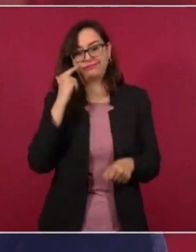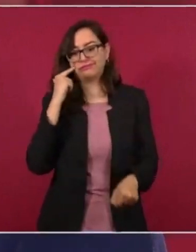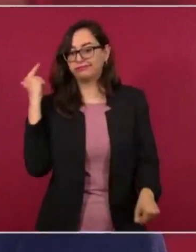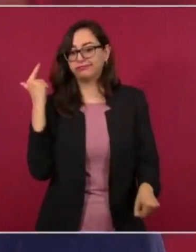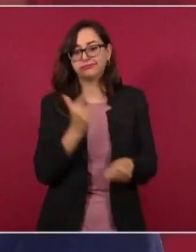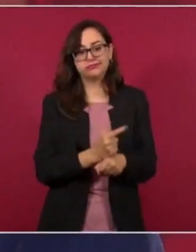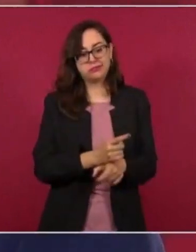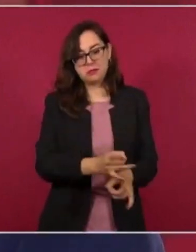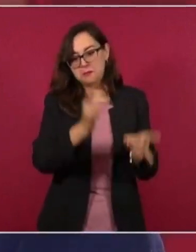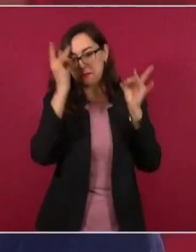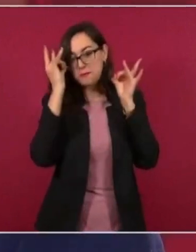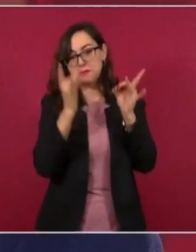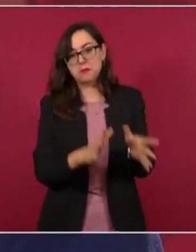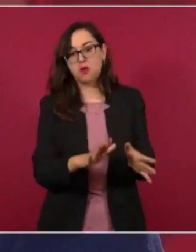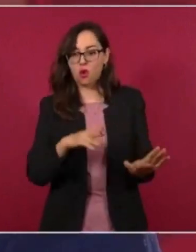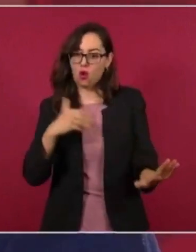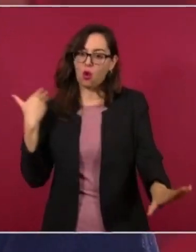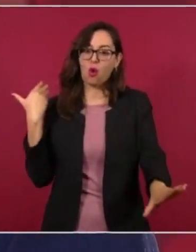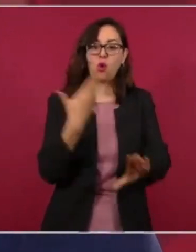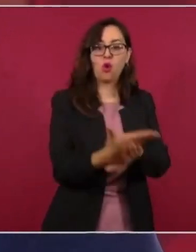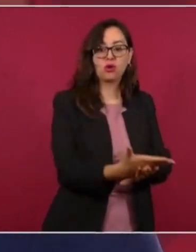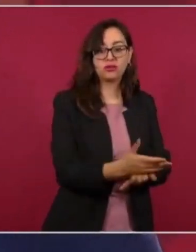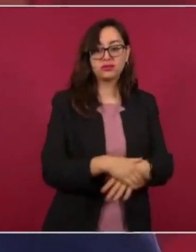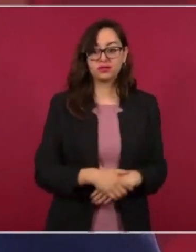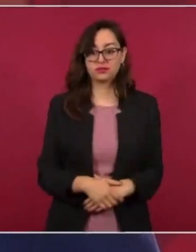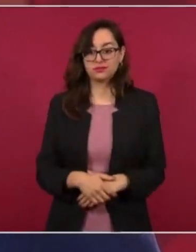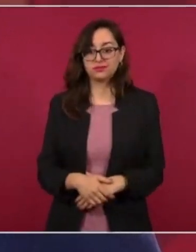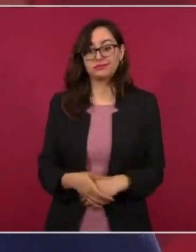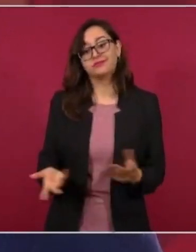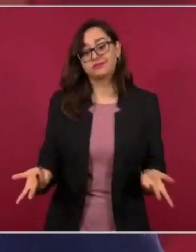Ojalá y sirva este llamado.